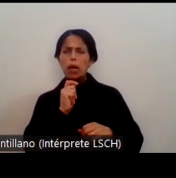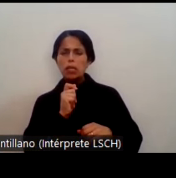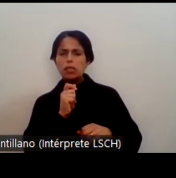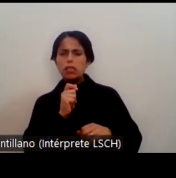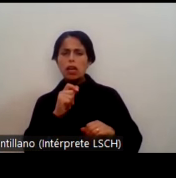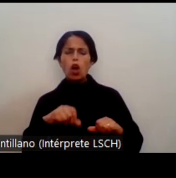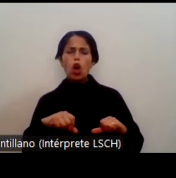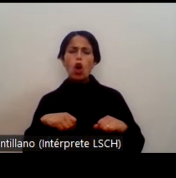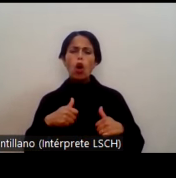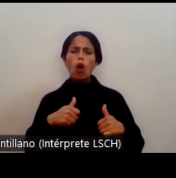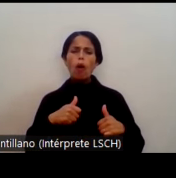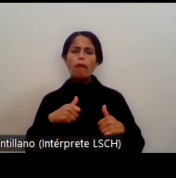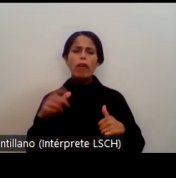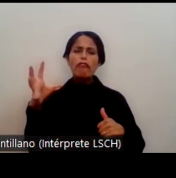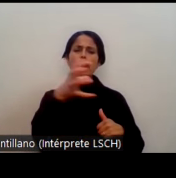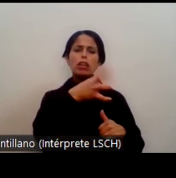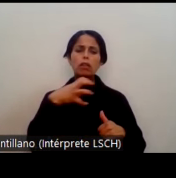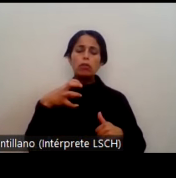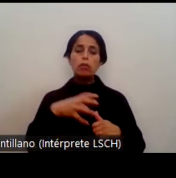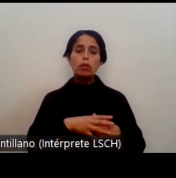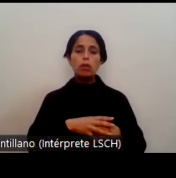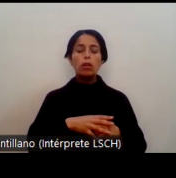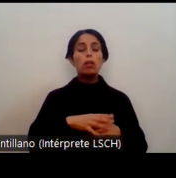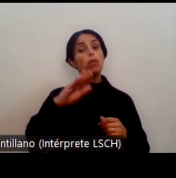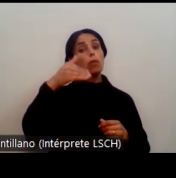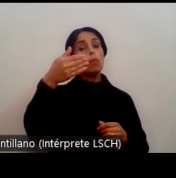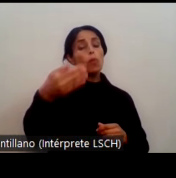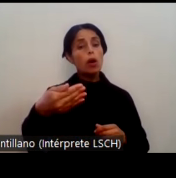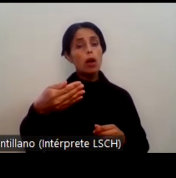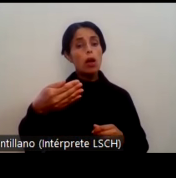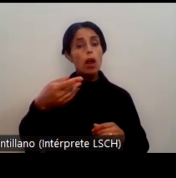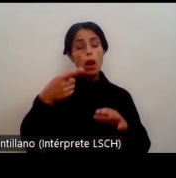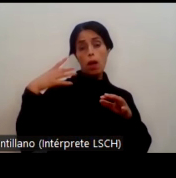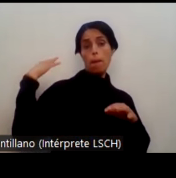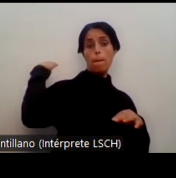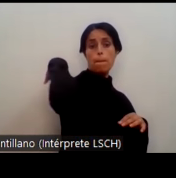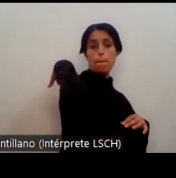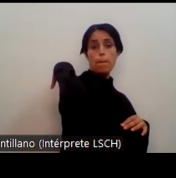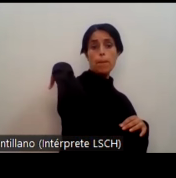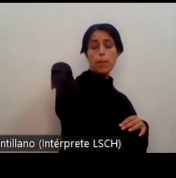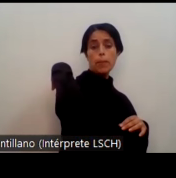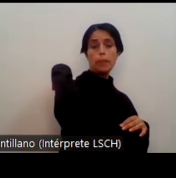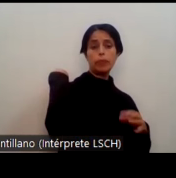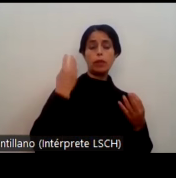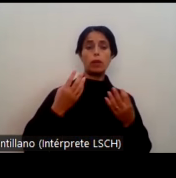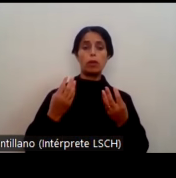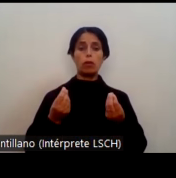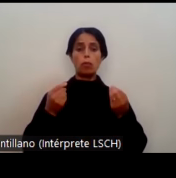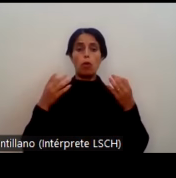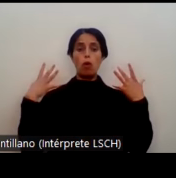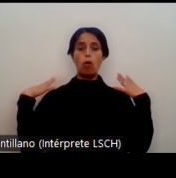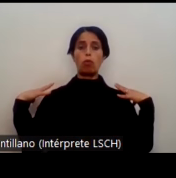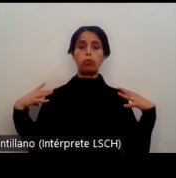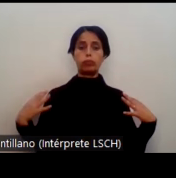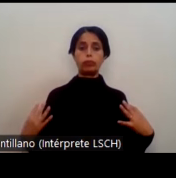joven, eh, y luego parte de la espalda de forma de colocárselo sobre la